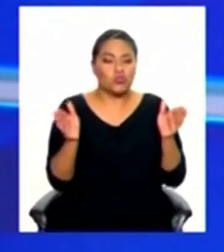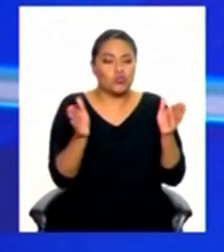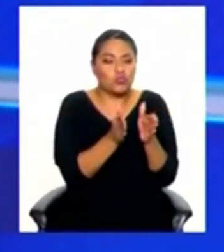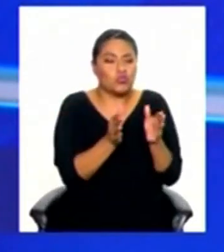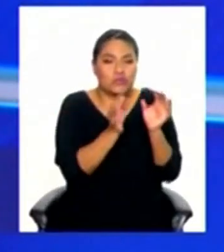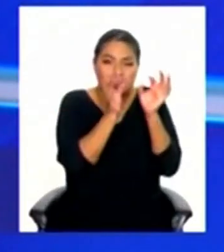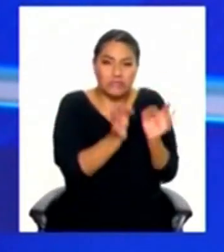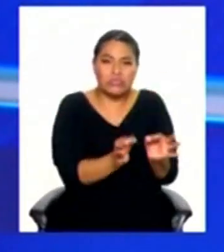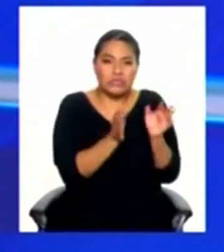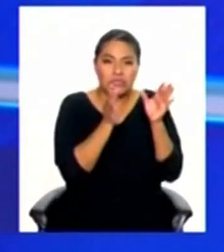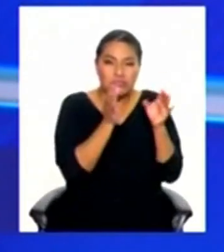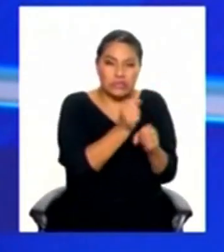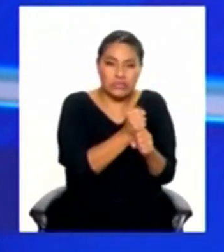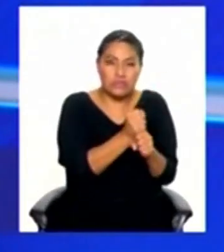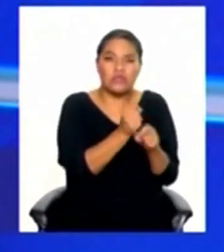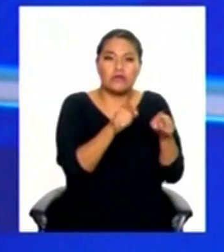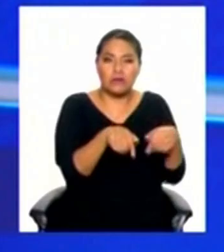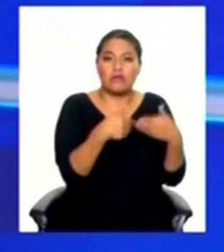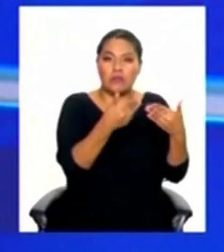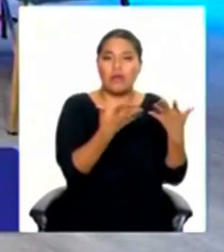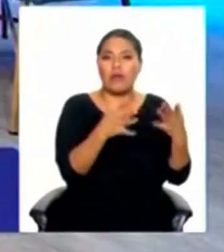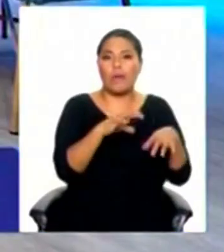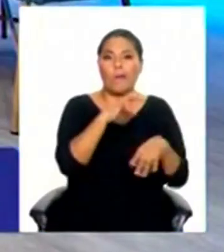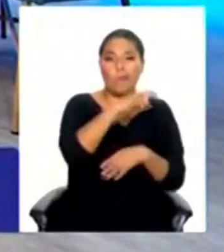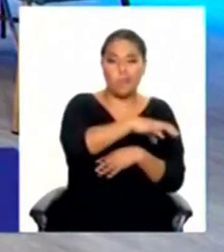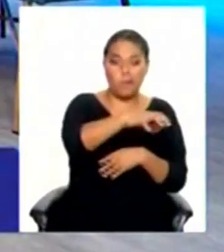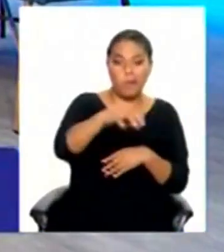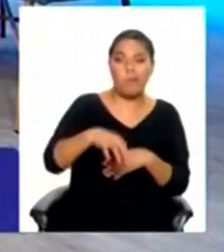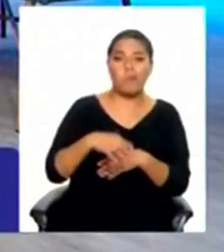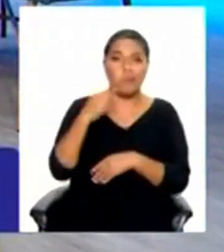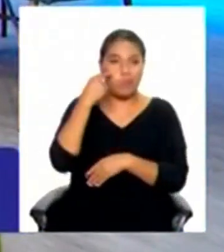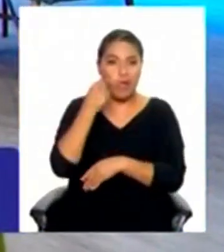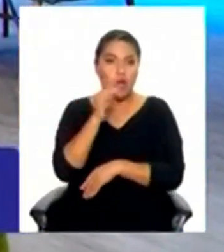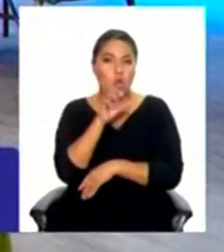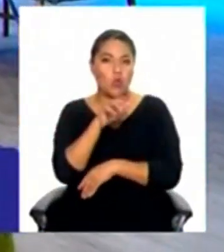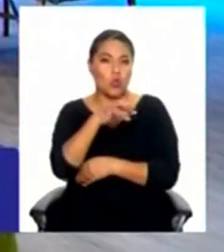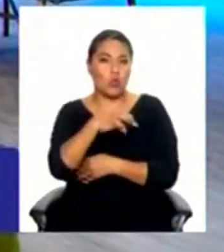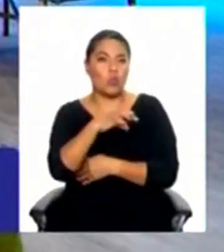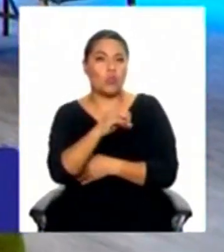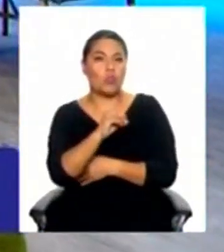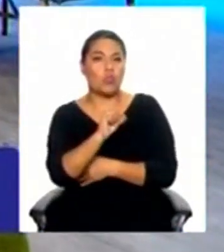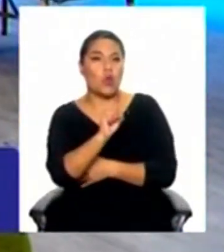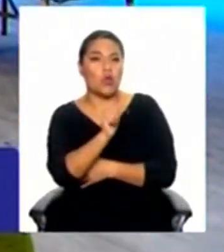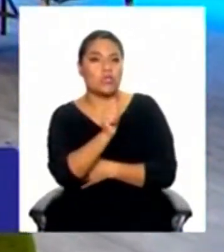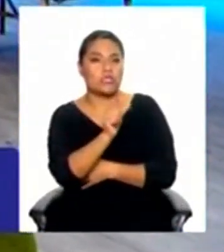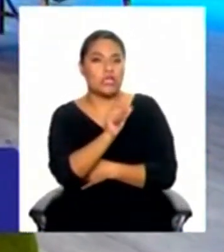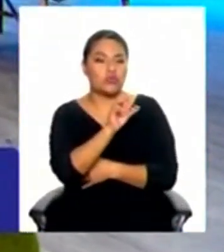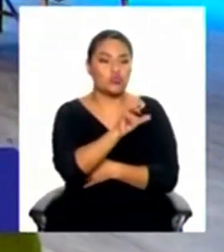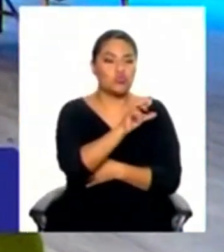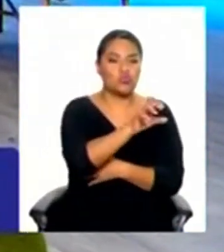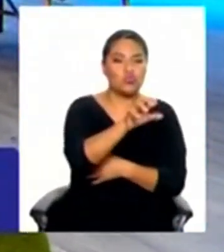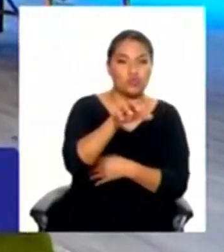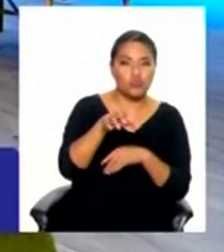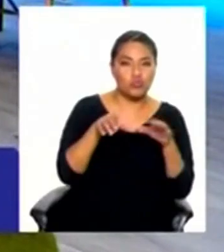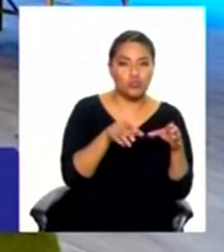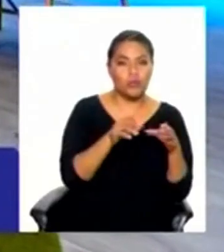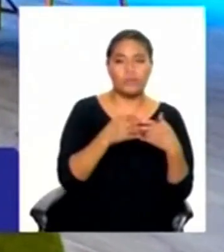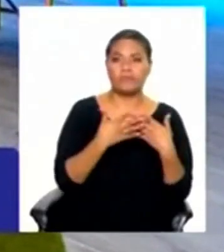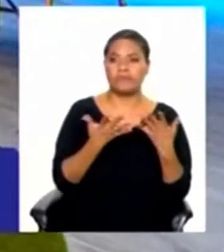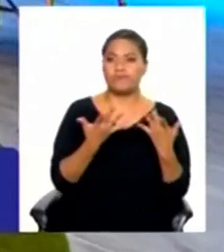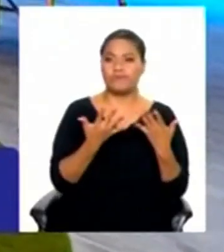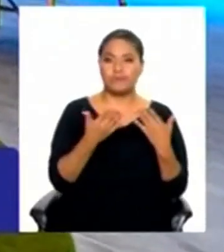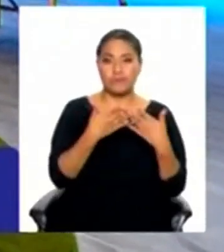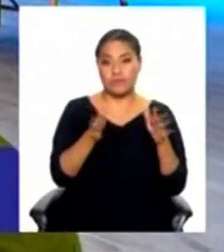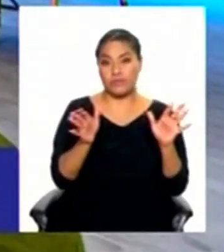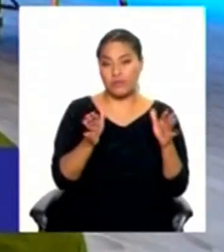consensuado muy potente en postas en postas médicas quizás no podamos generar espacios para